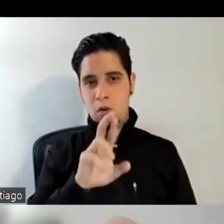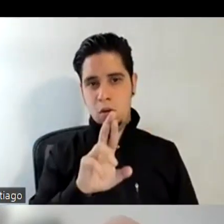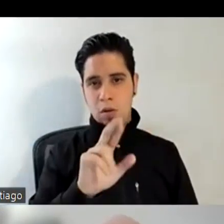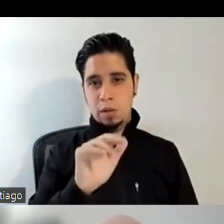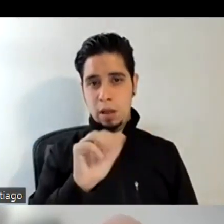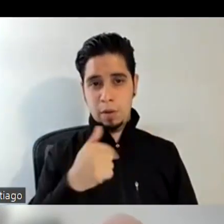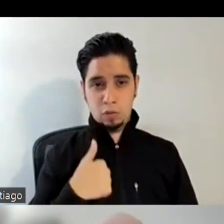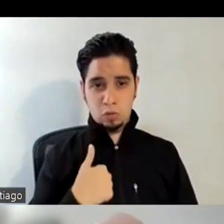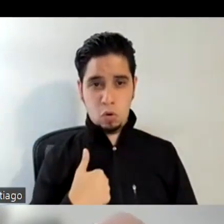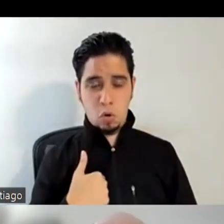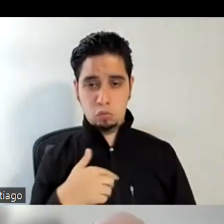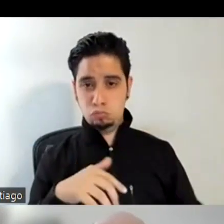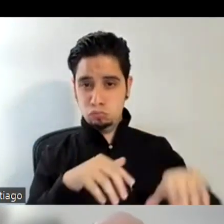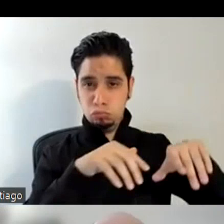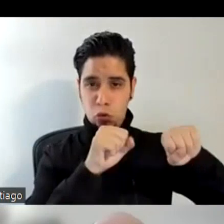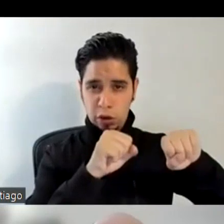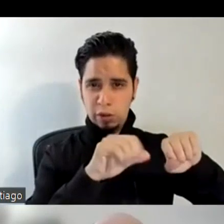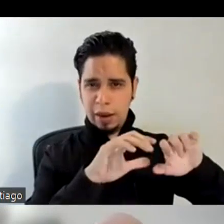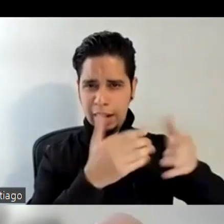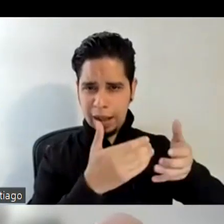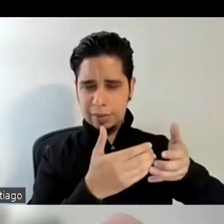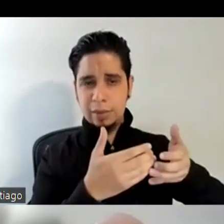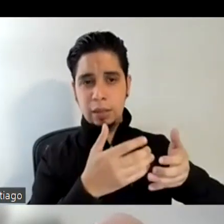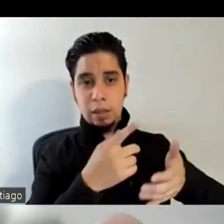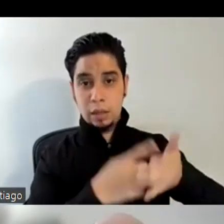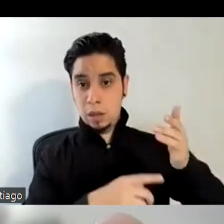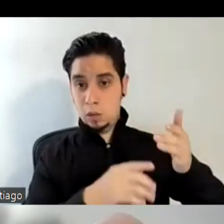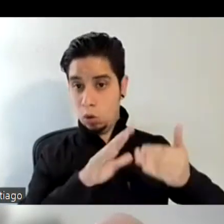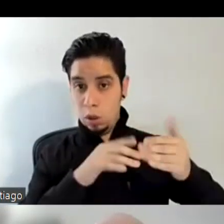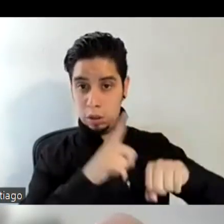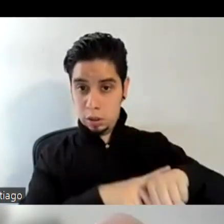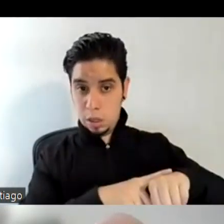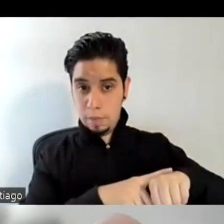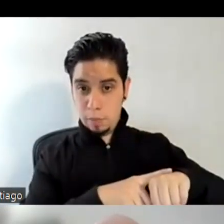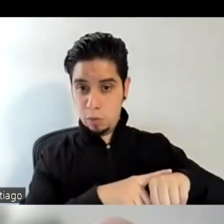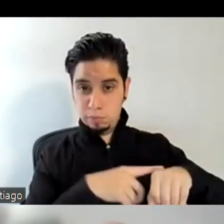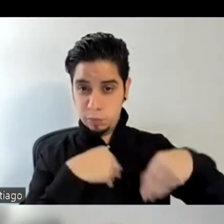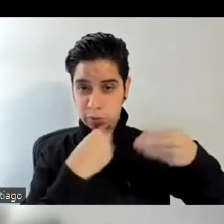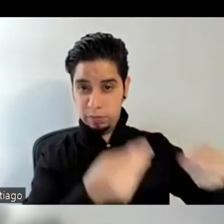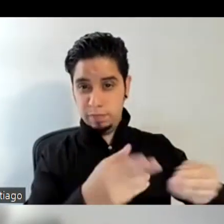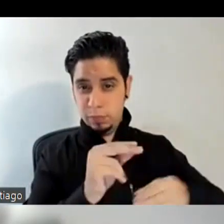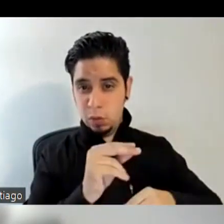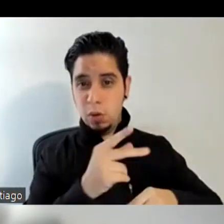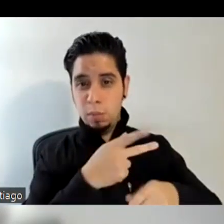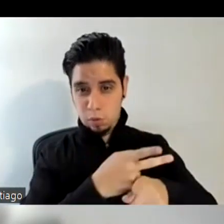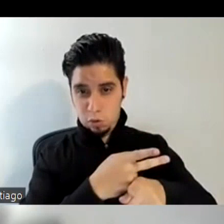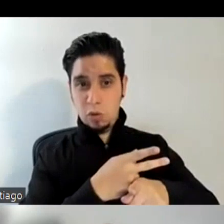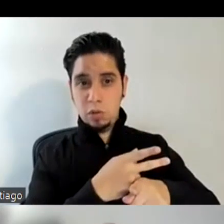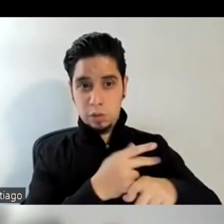un proyecto, un curso, ¿no?, que no se da todo el tiempo, que era producción teatral. Pero lo estoy enseñando yo